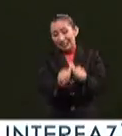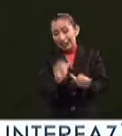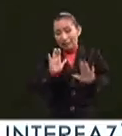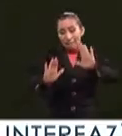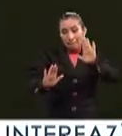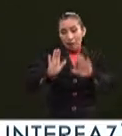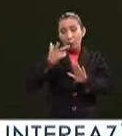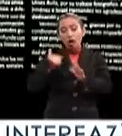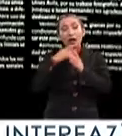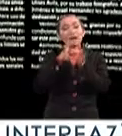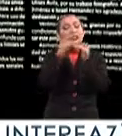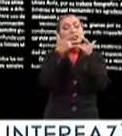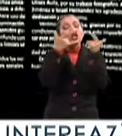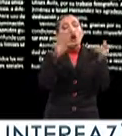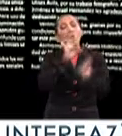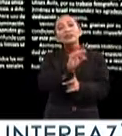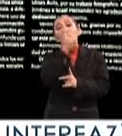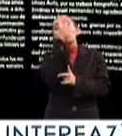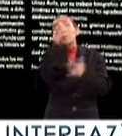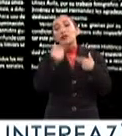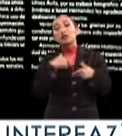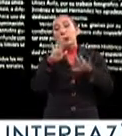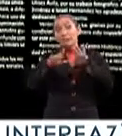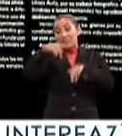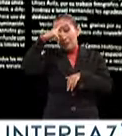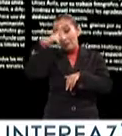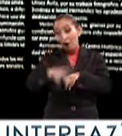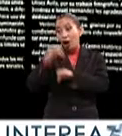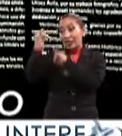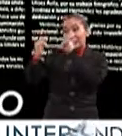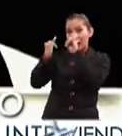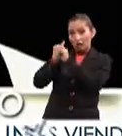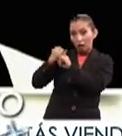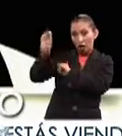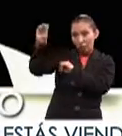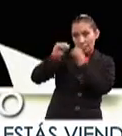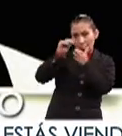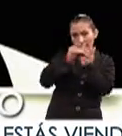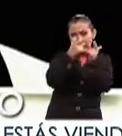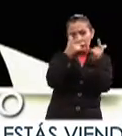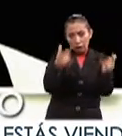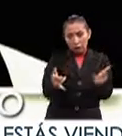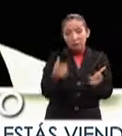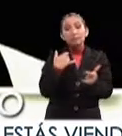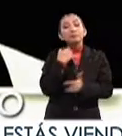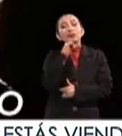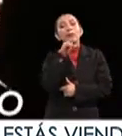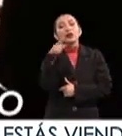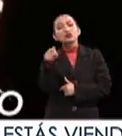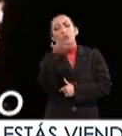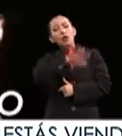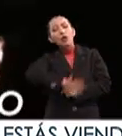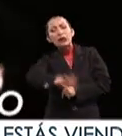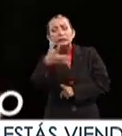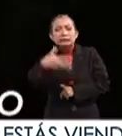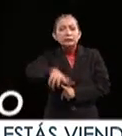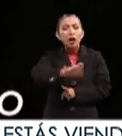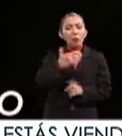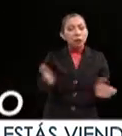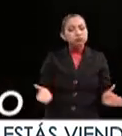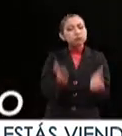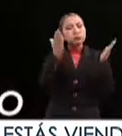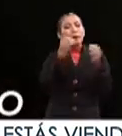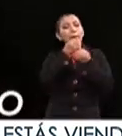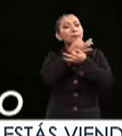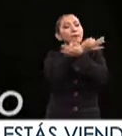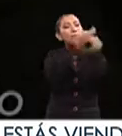México, cuenta la historia de 41 mimos nacionales e internacionales, además de su papel en la búsqueda de fomentar